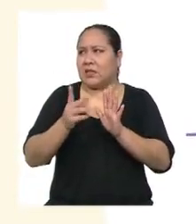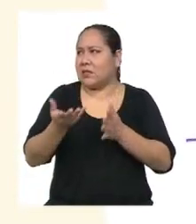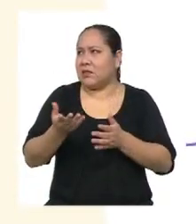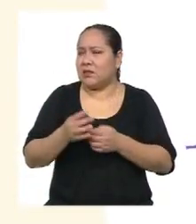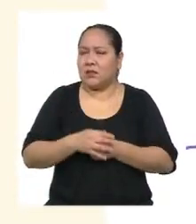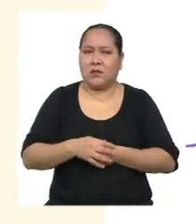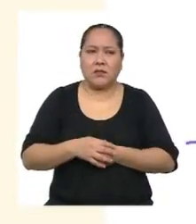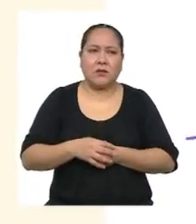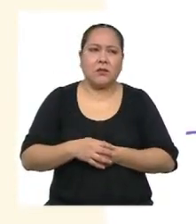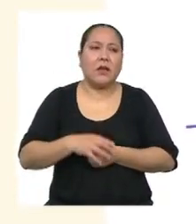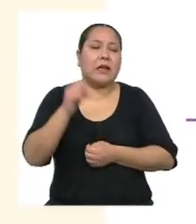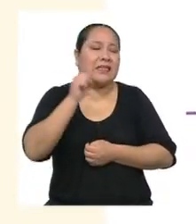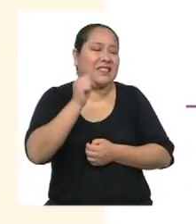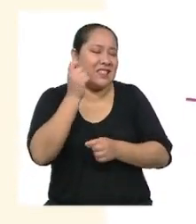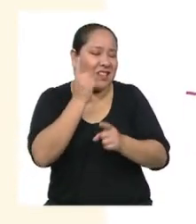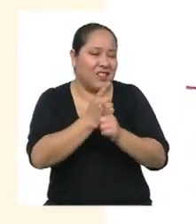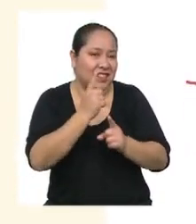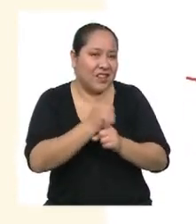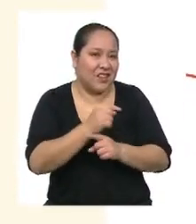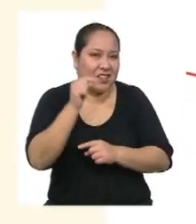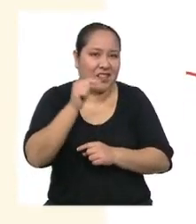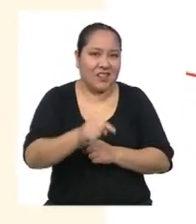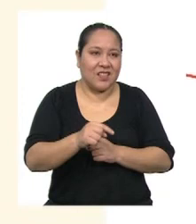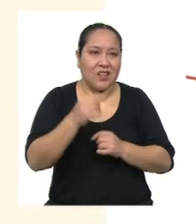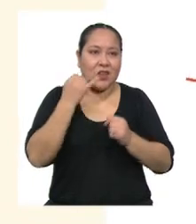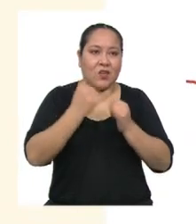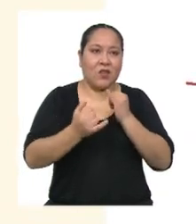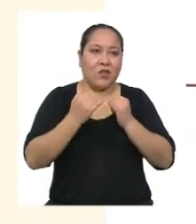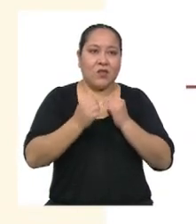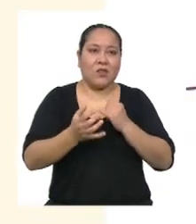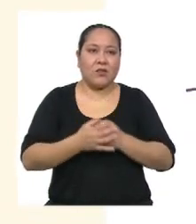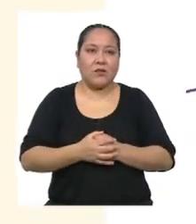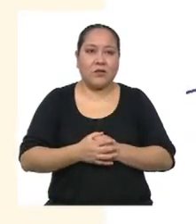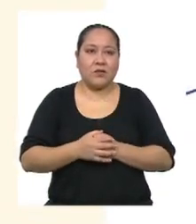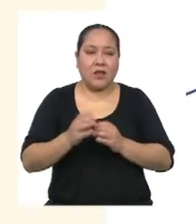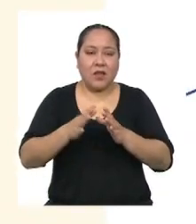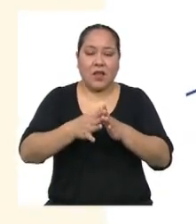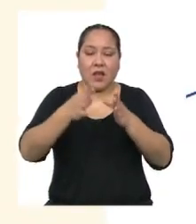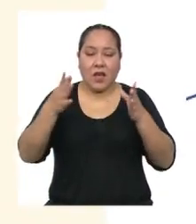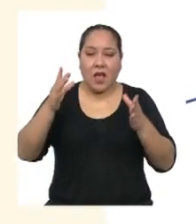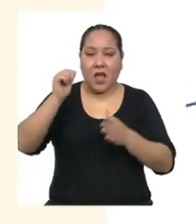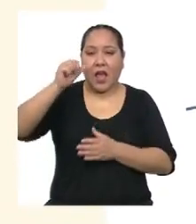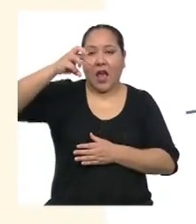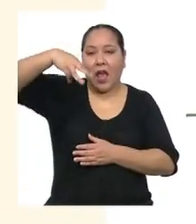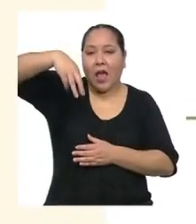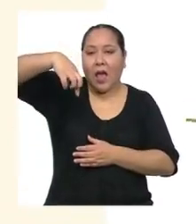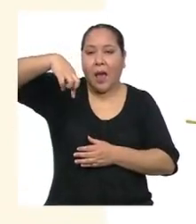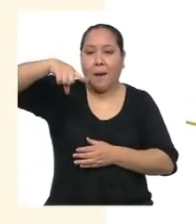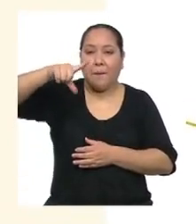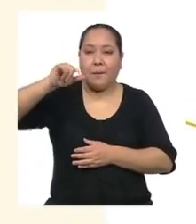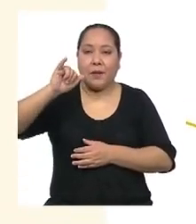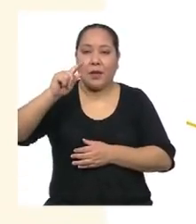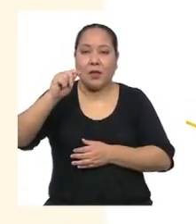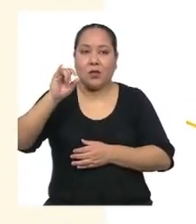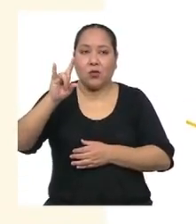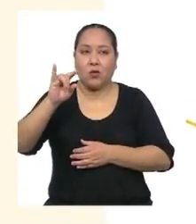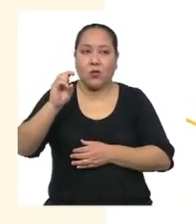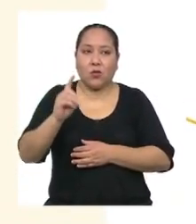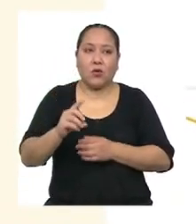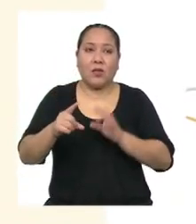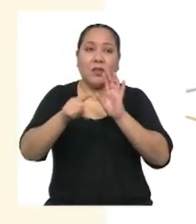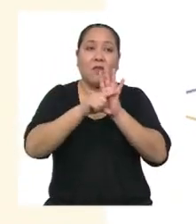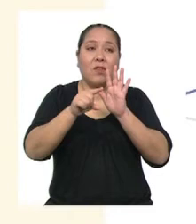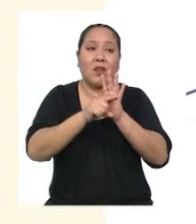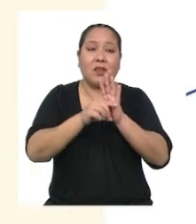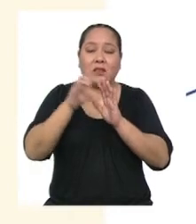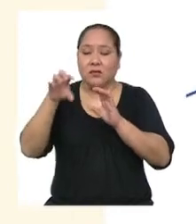6. Así es. Y por último, la amplitud del intervalo es la diferencia entre los extremos de un intervalo.